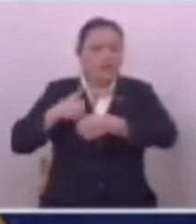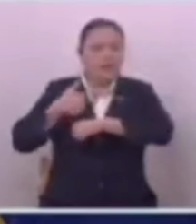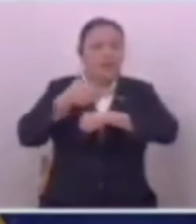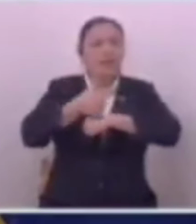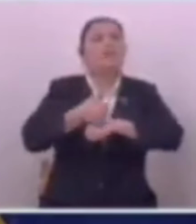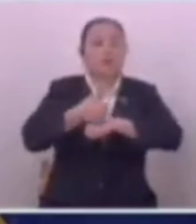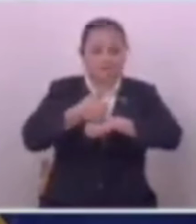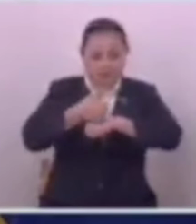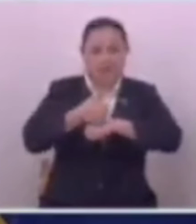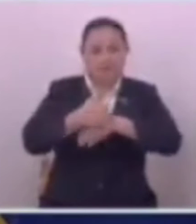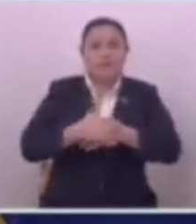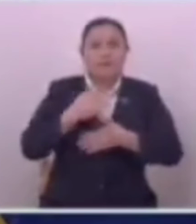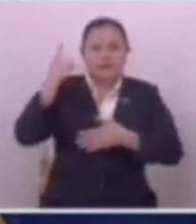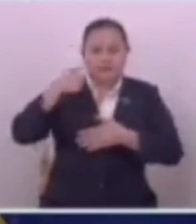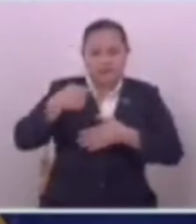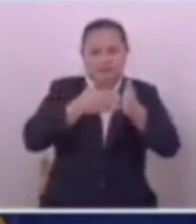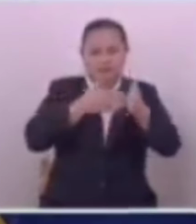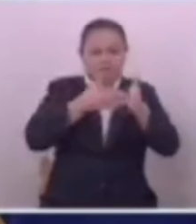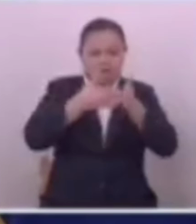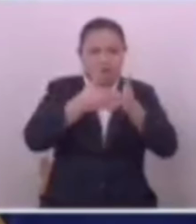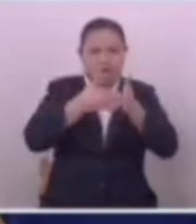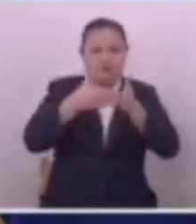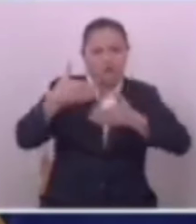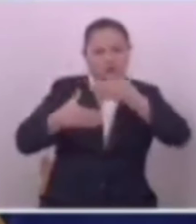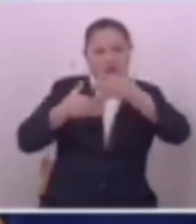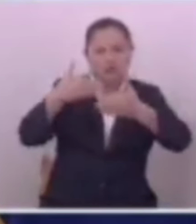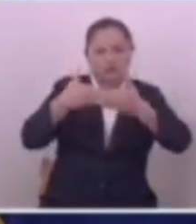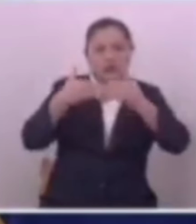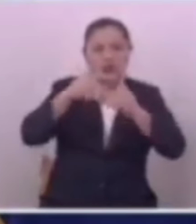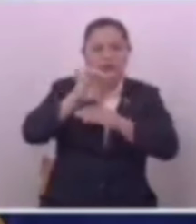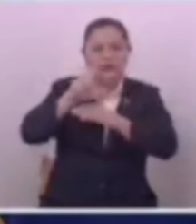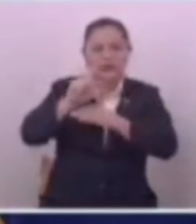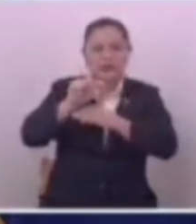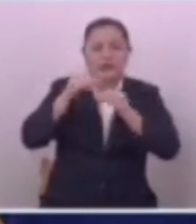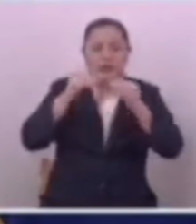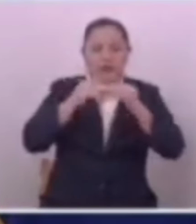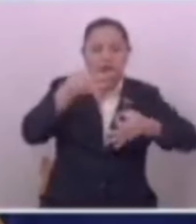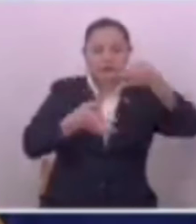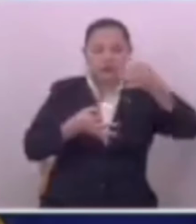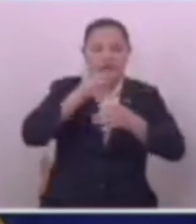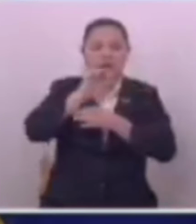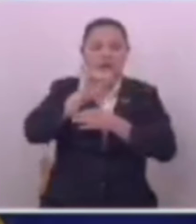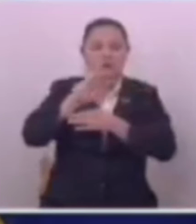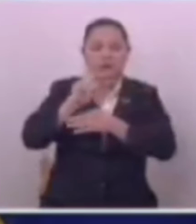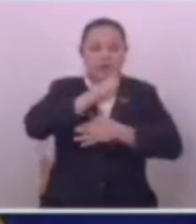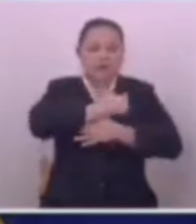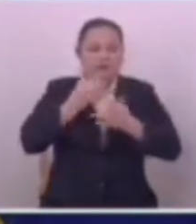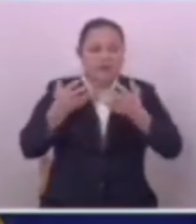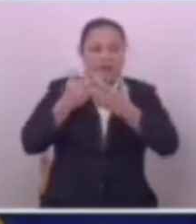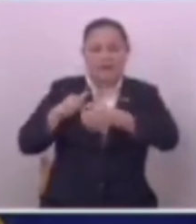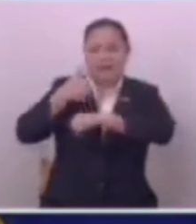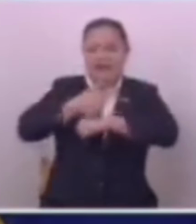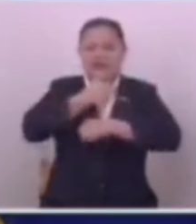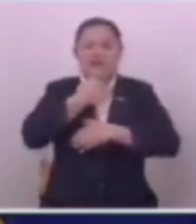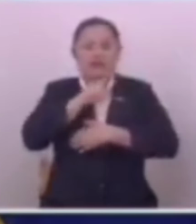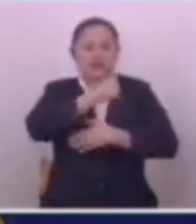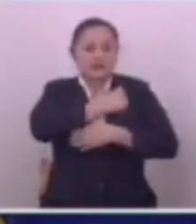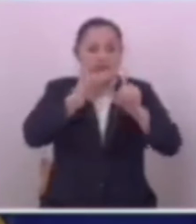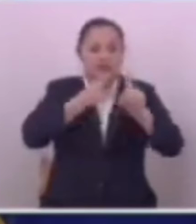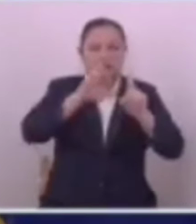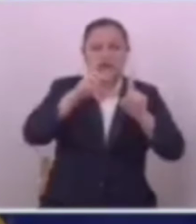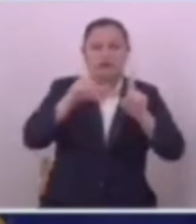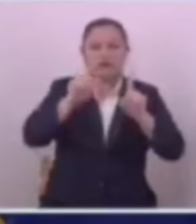establezca que debe de iniciar el proceso penal correspondiente en la Cámara competente a fin de establecer la responsabilidad del